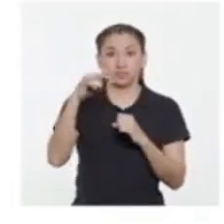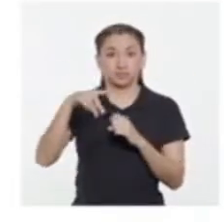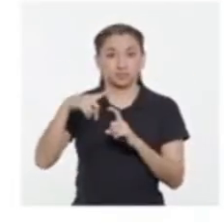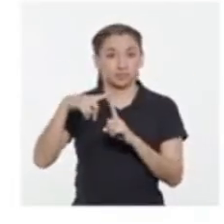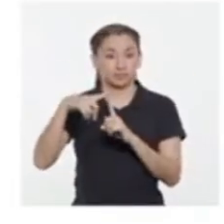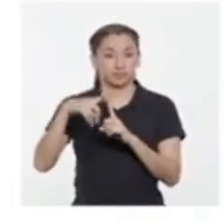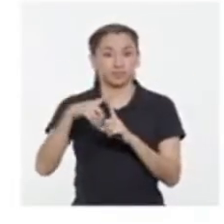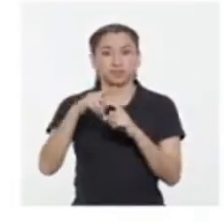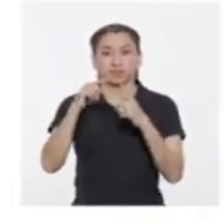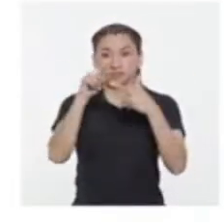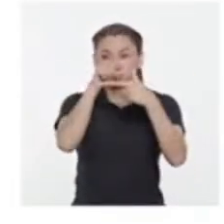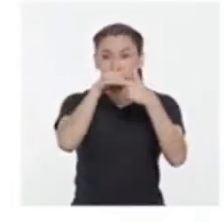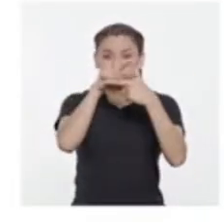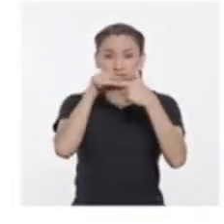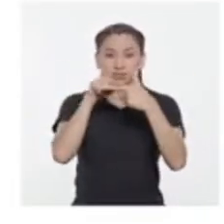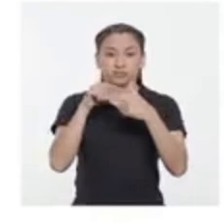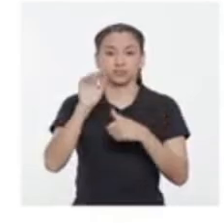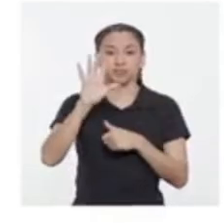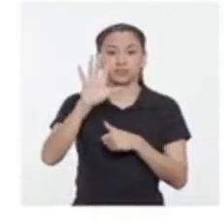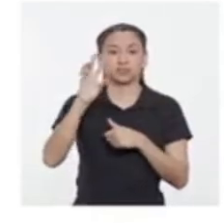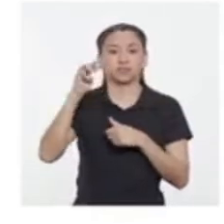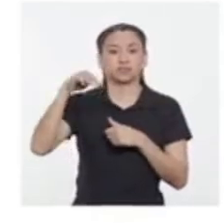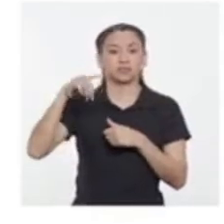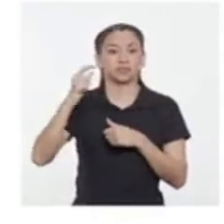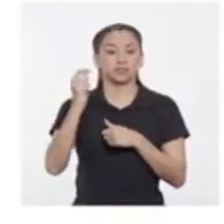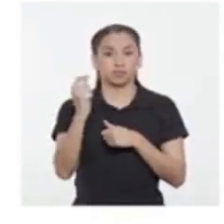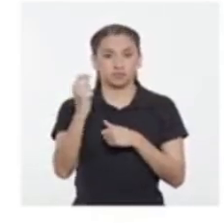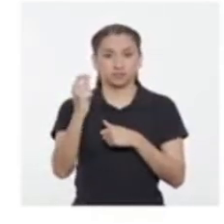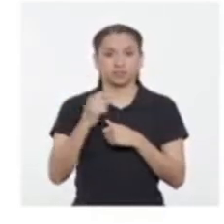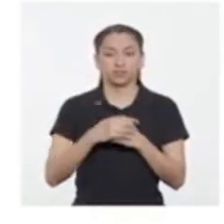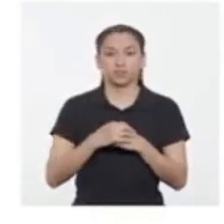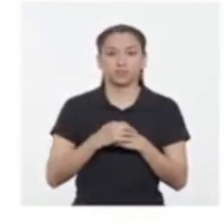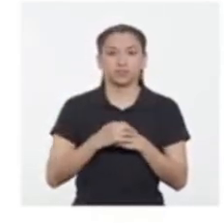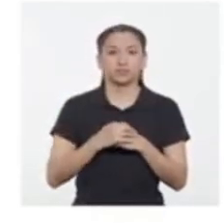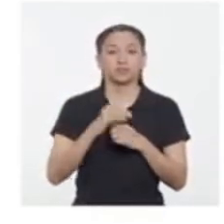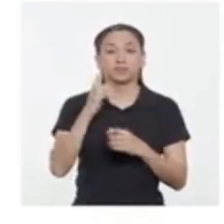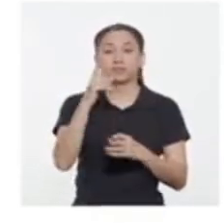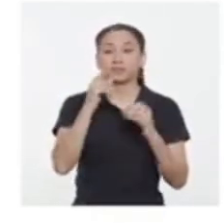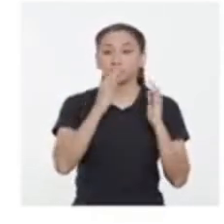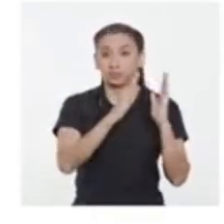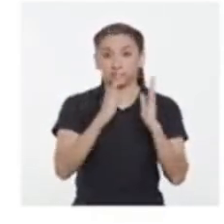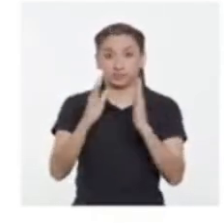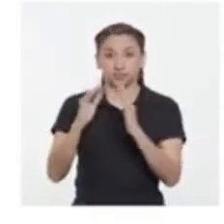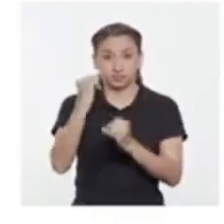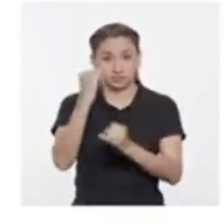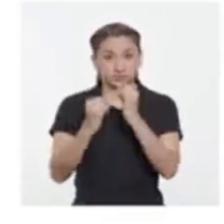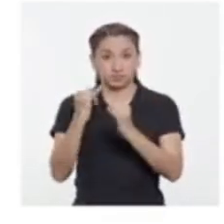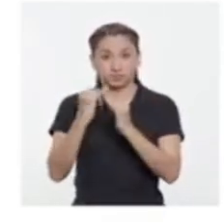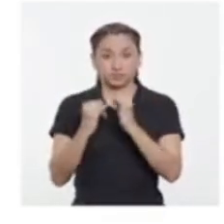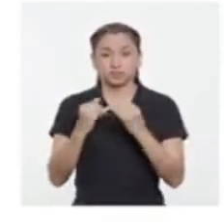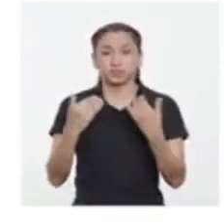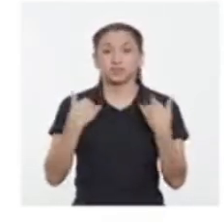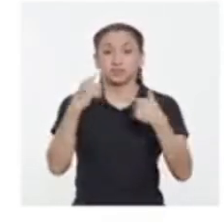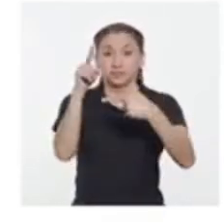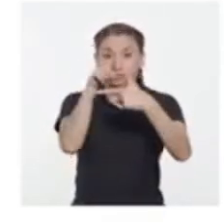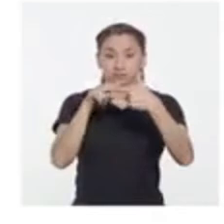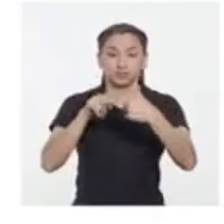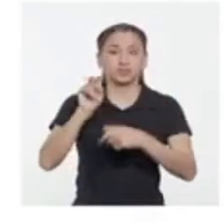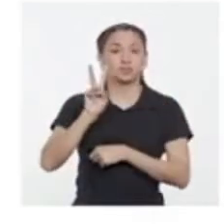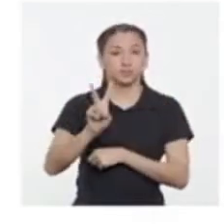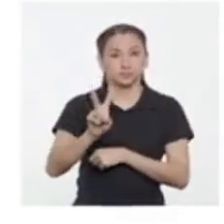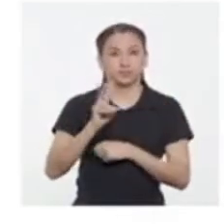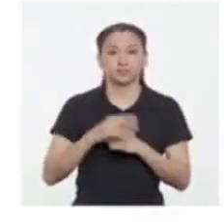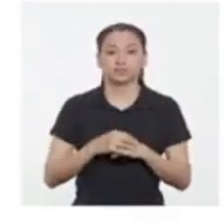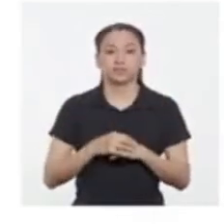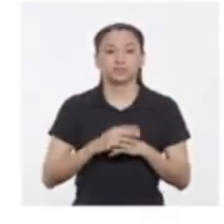20 metros y un radio igual a 2,5 metros. Al término del proceso, el área total se dividirá